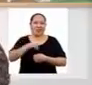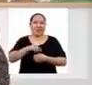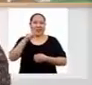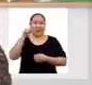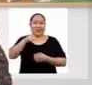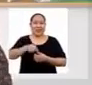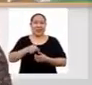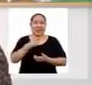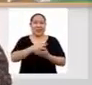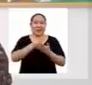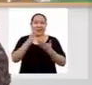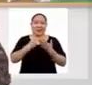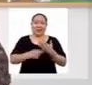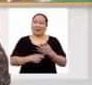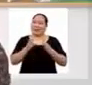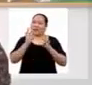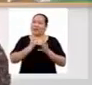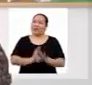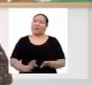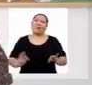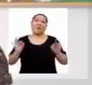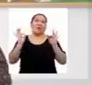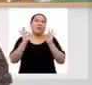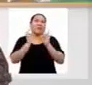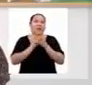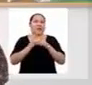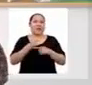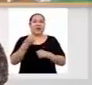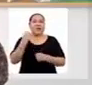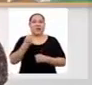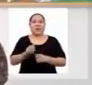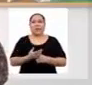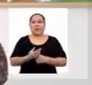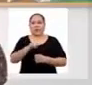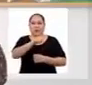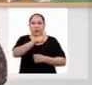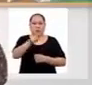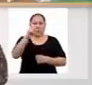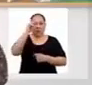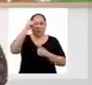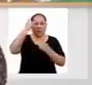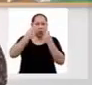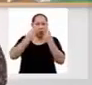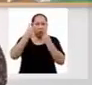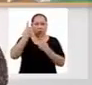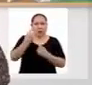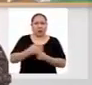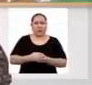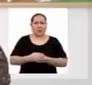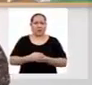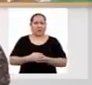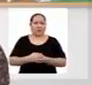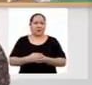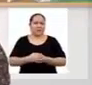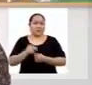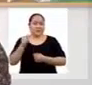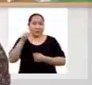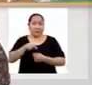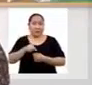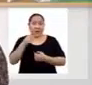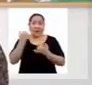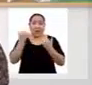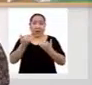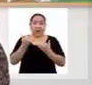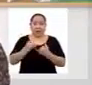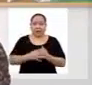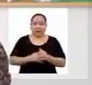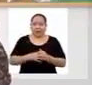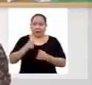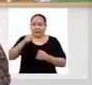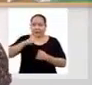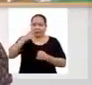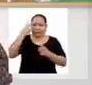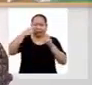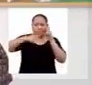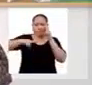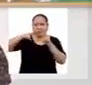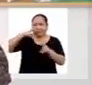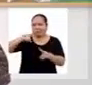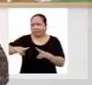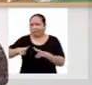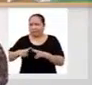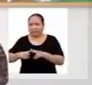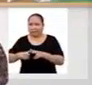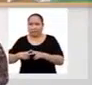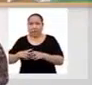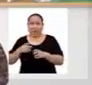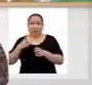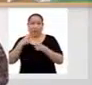este programa es muy importante. ¿Por qué se preguntarán en casa? Miren, en la actualidad debemos afrontar situaciones para las